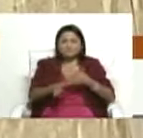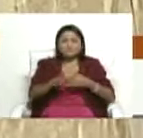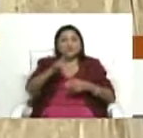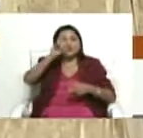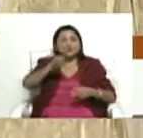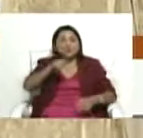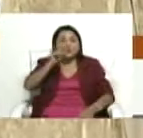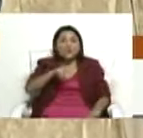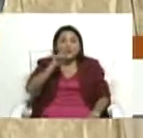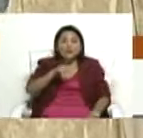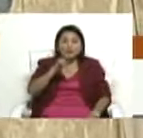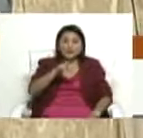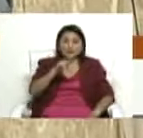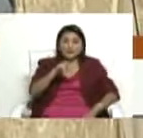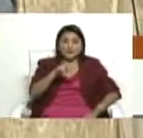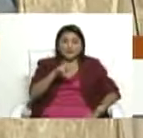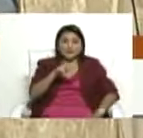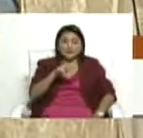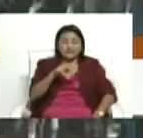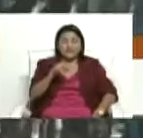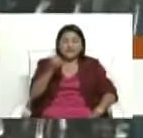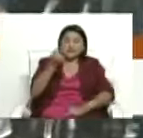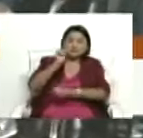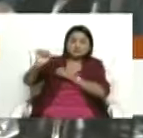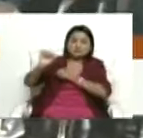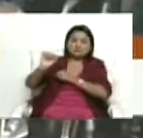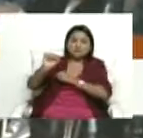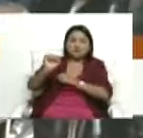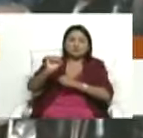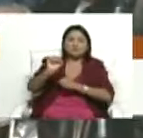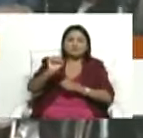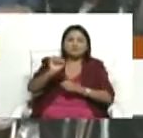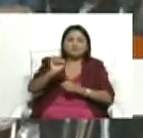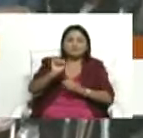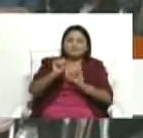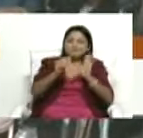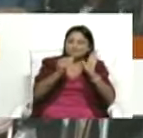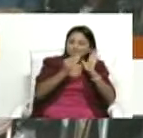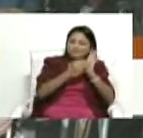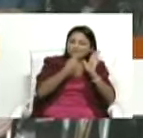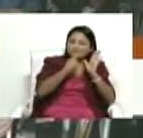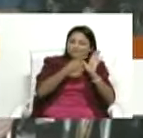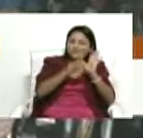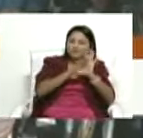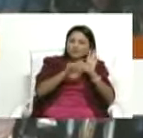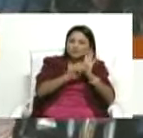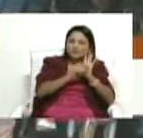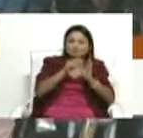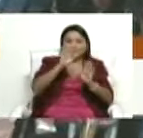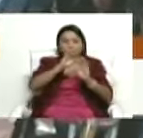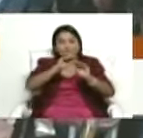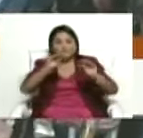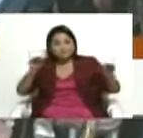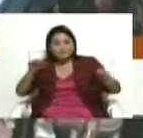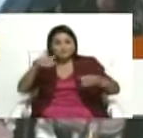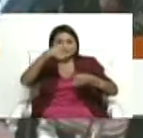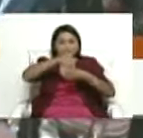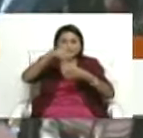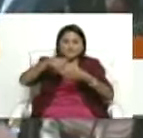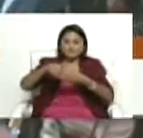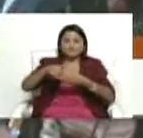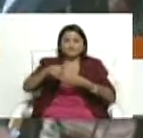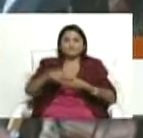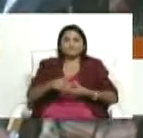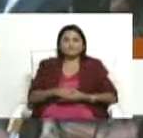jamás se ha eludido la obligación constitucional de convocar